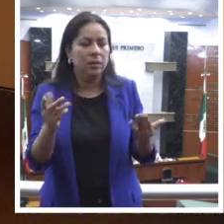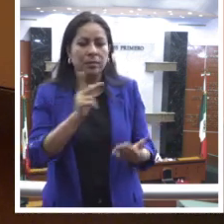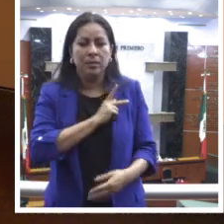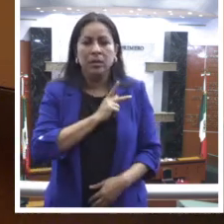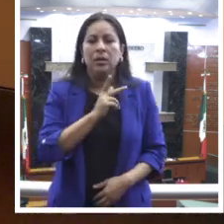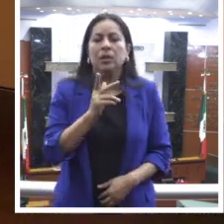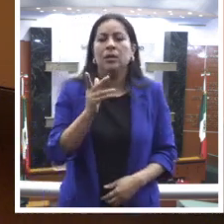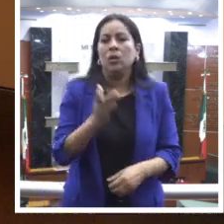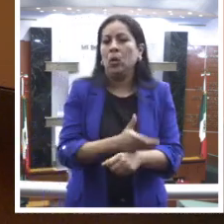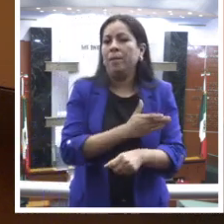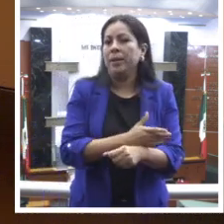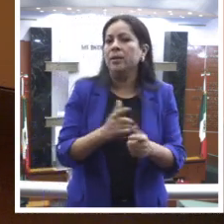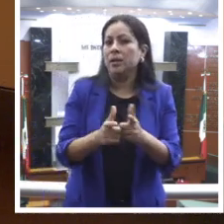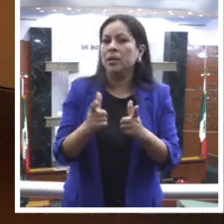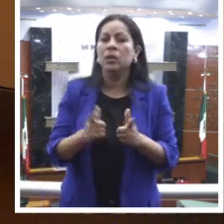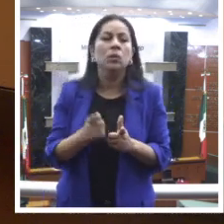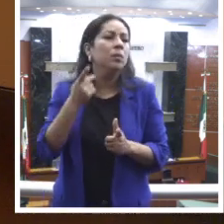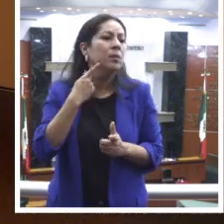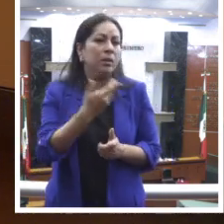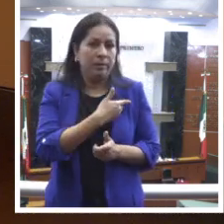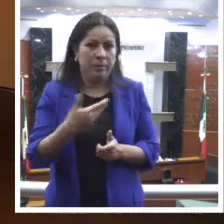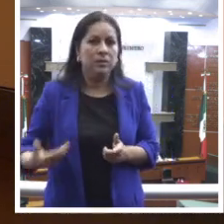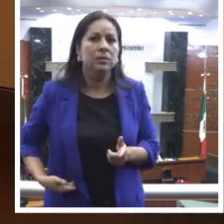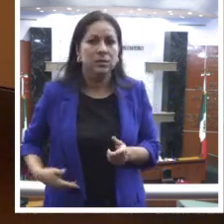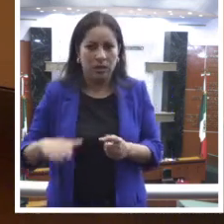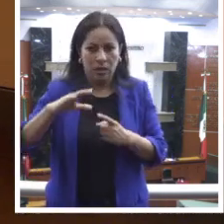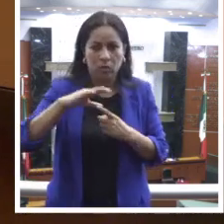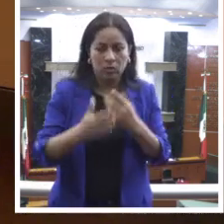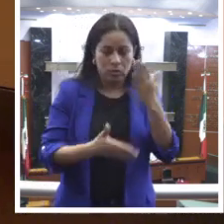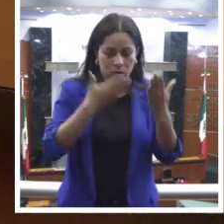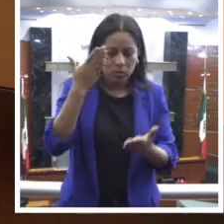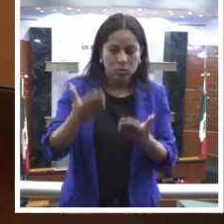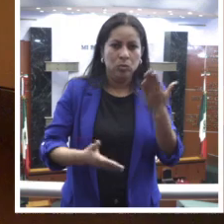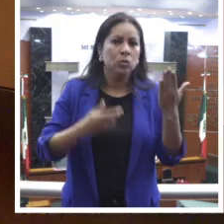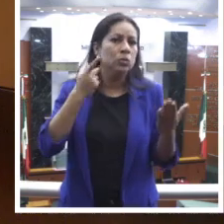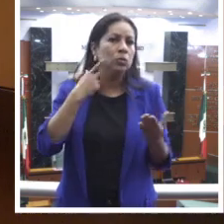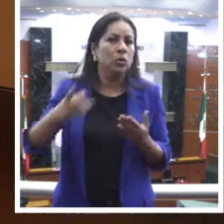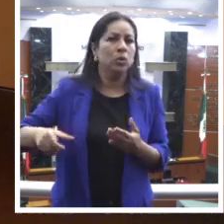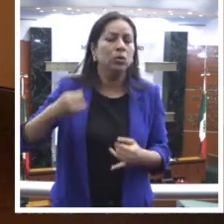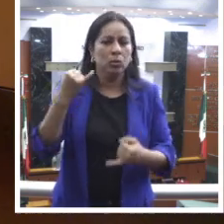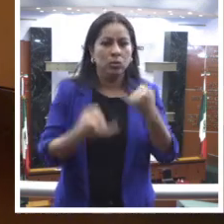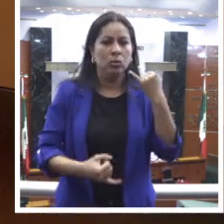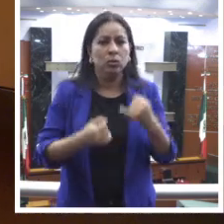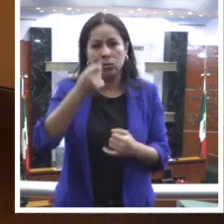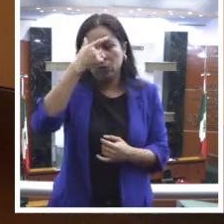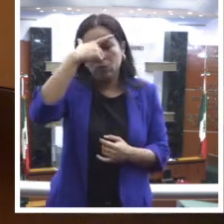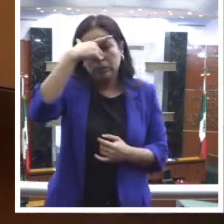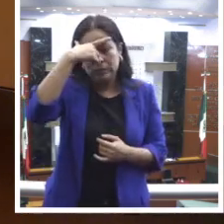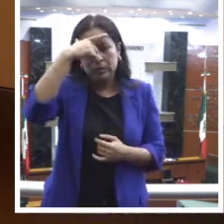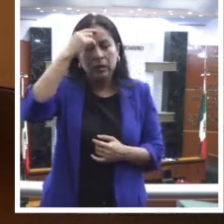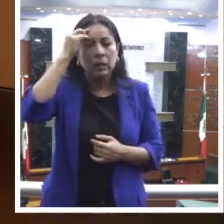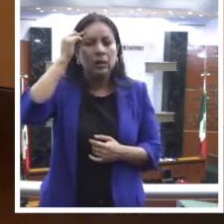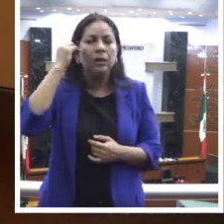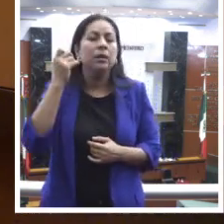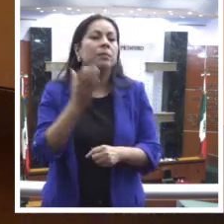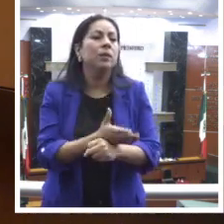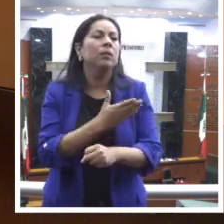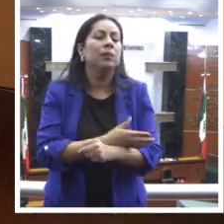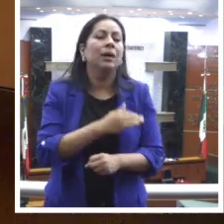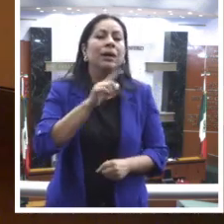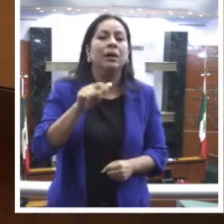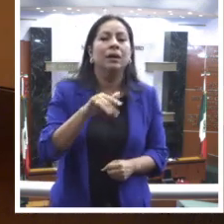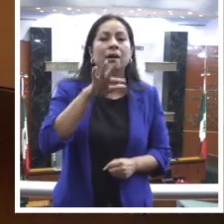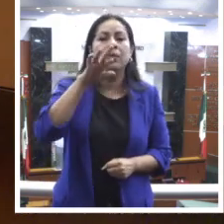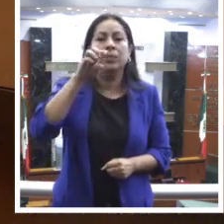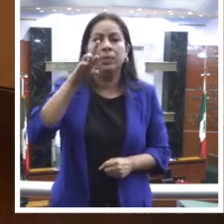compañera de fracción quien preside esta comisión de estudios constitu y jurídicos Gloria citali mi compañero Alejandro